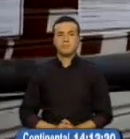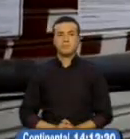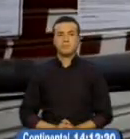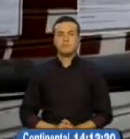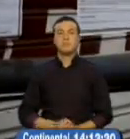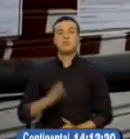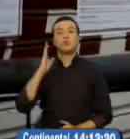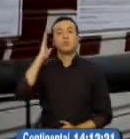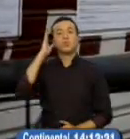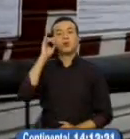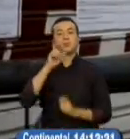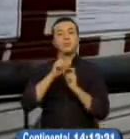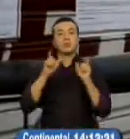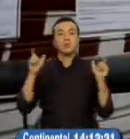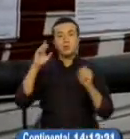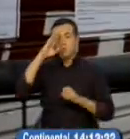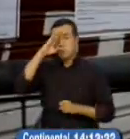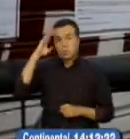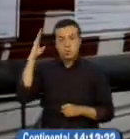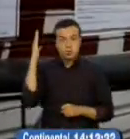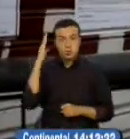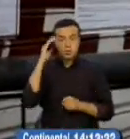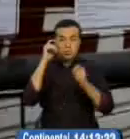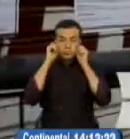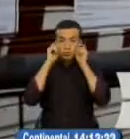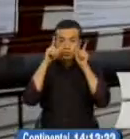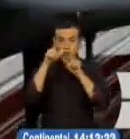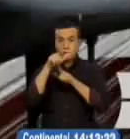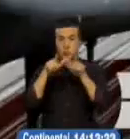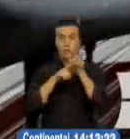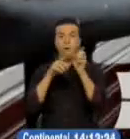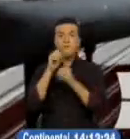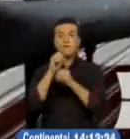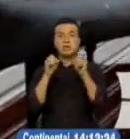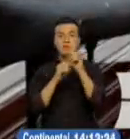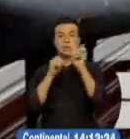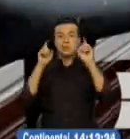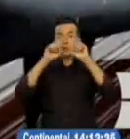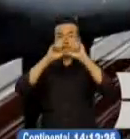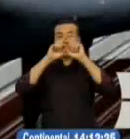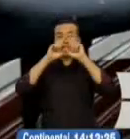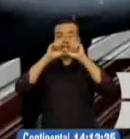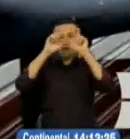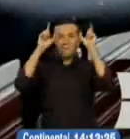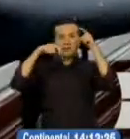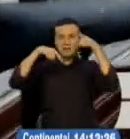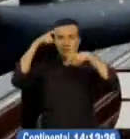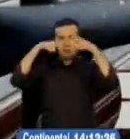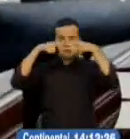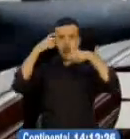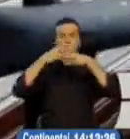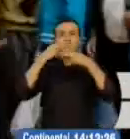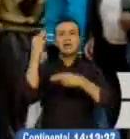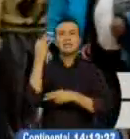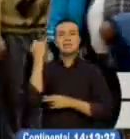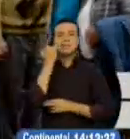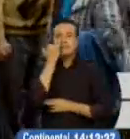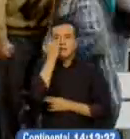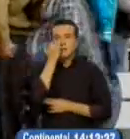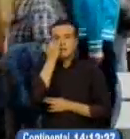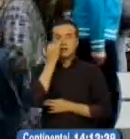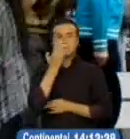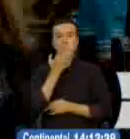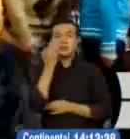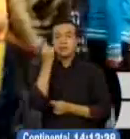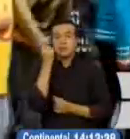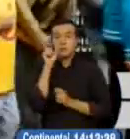En Tulcán también personal policial custodió las instalaciones de la Cooperativa de Ahorro y Crédito Esencia Indígena, esto mientras